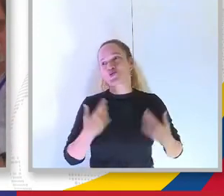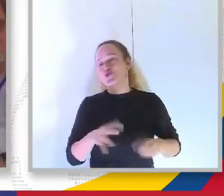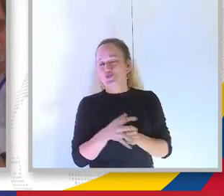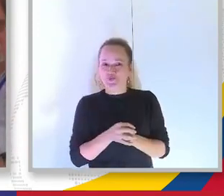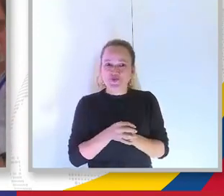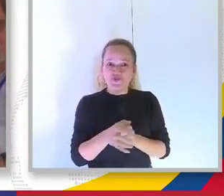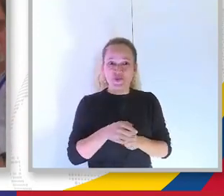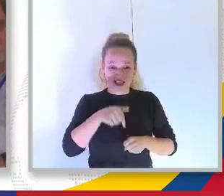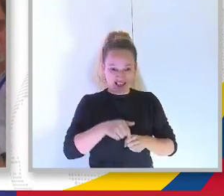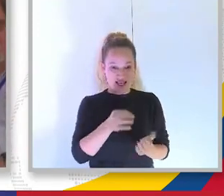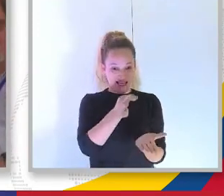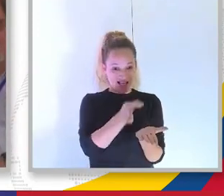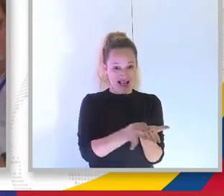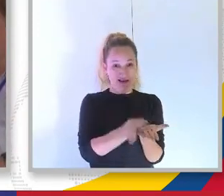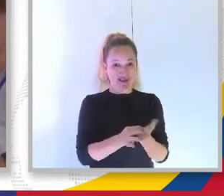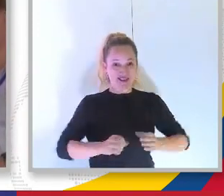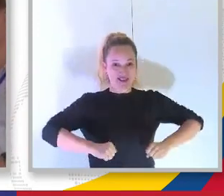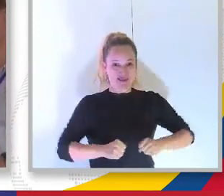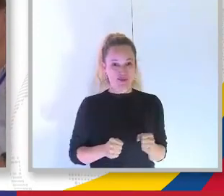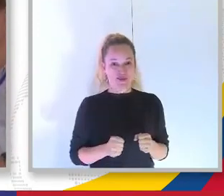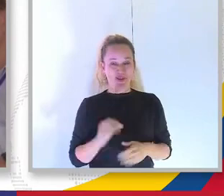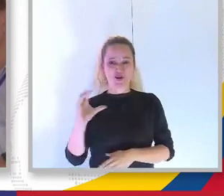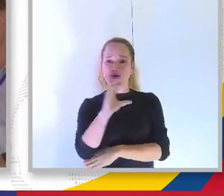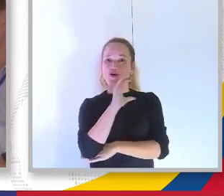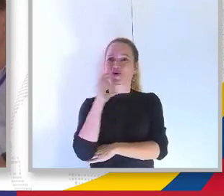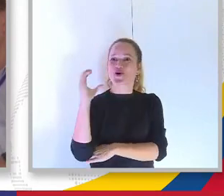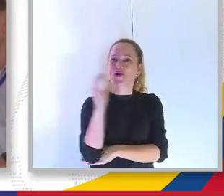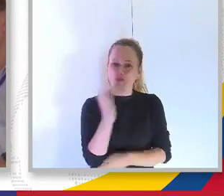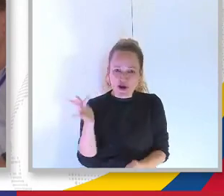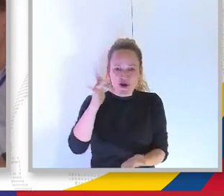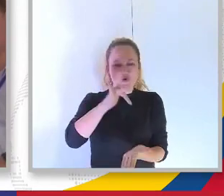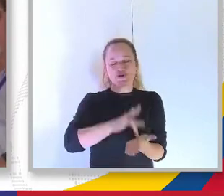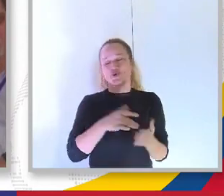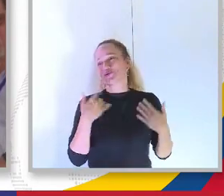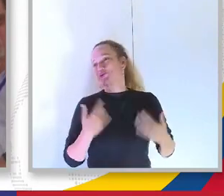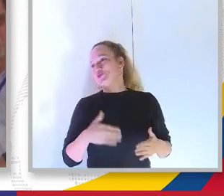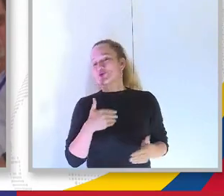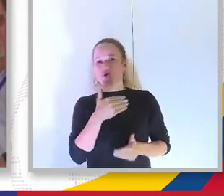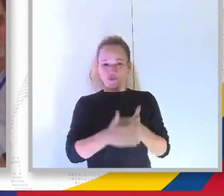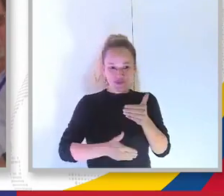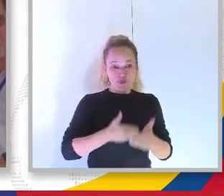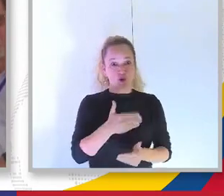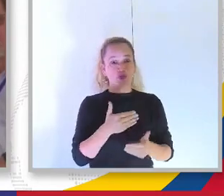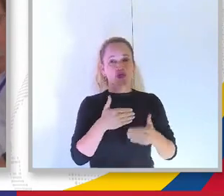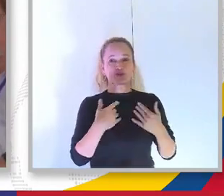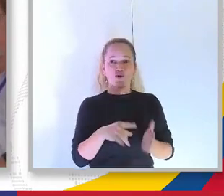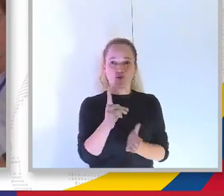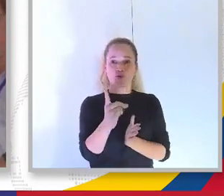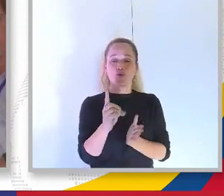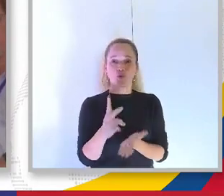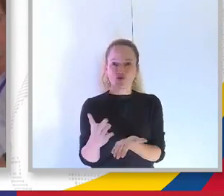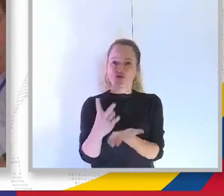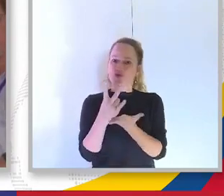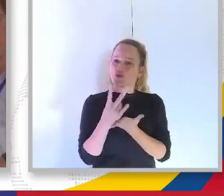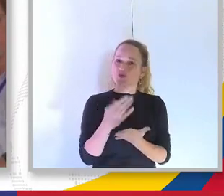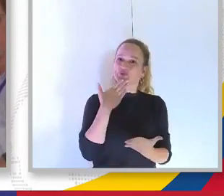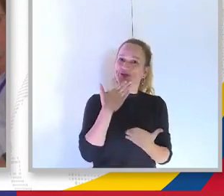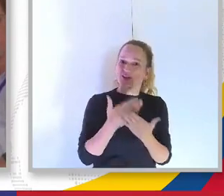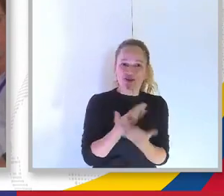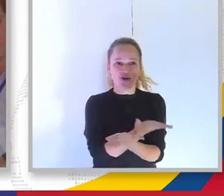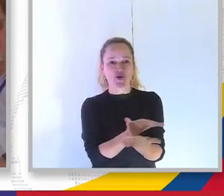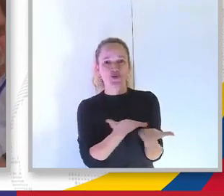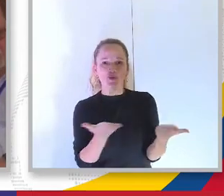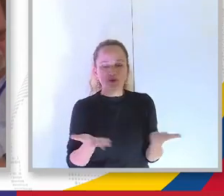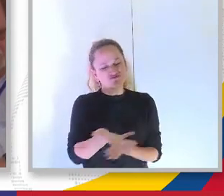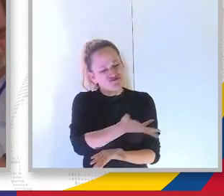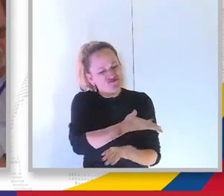hoy en Bogotá, en Colombia, viviendo y siendo parte de este proceso tan fuerte y tan inspirador que están teniendo ustedes para